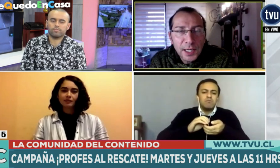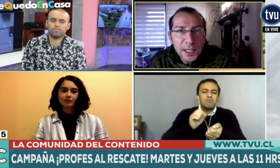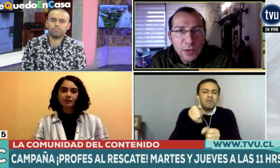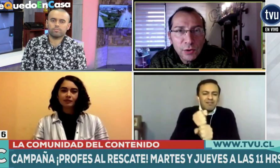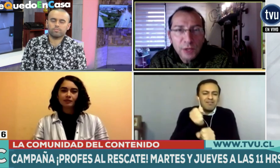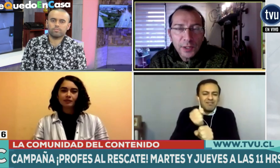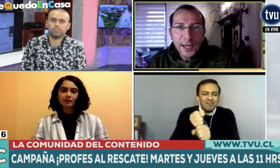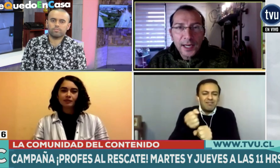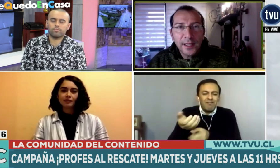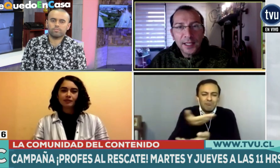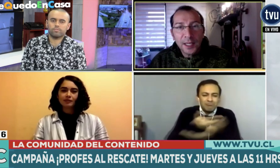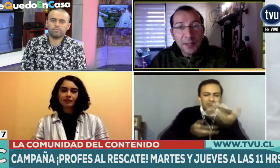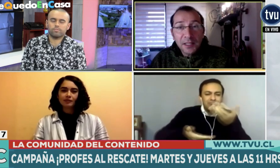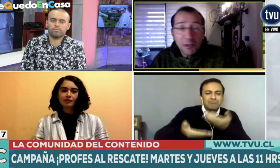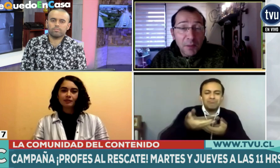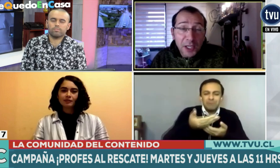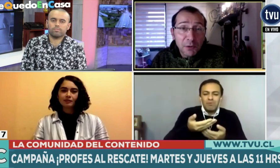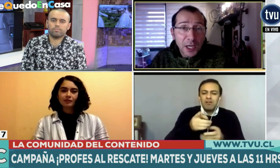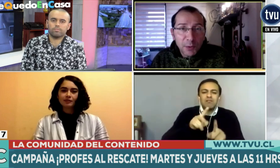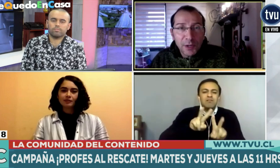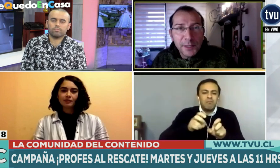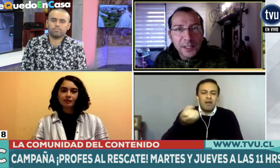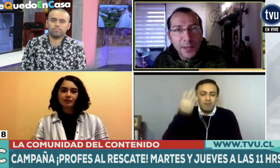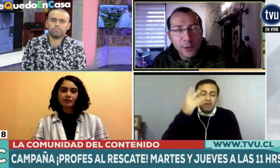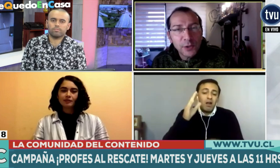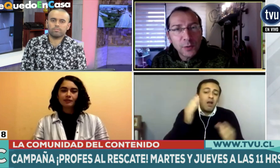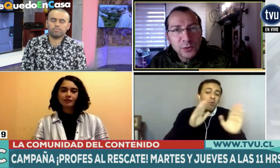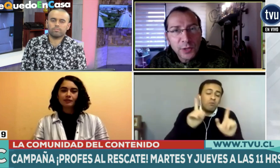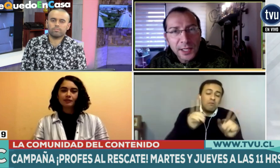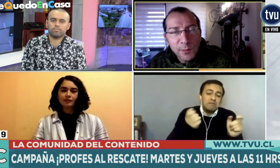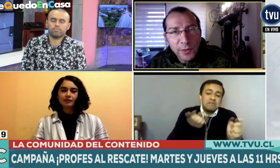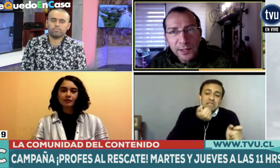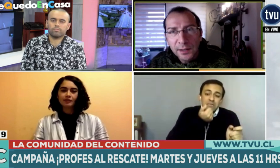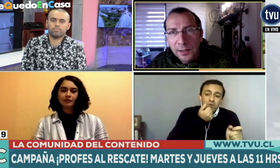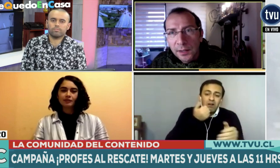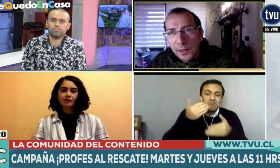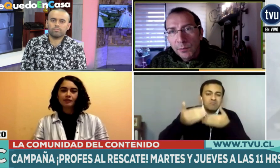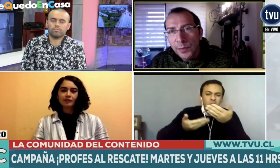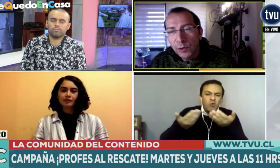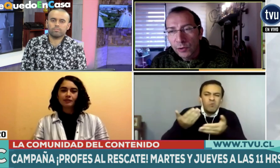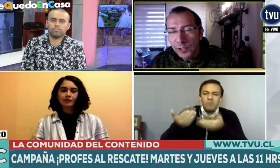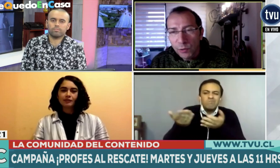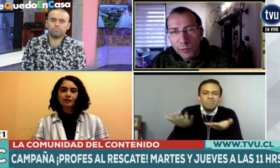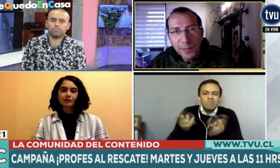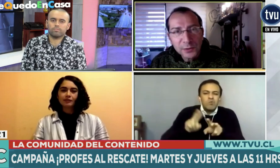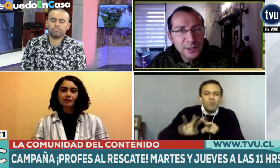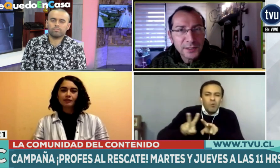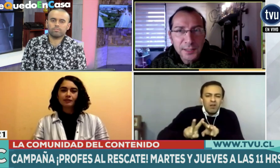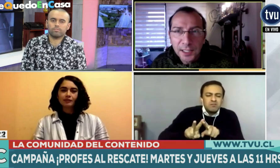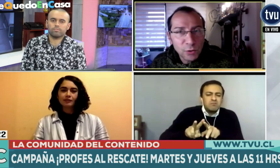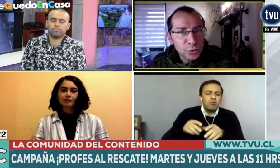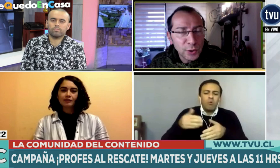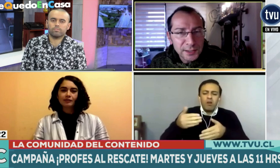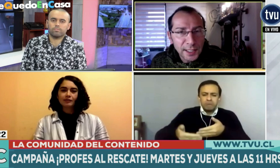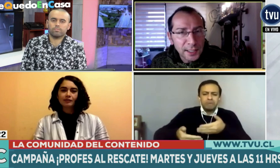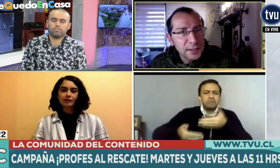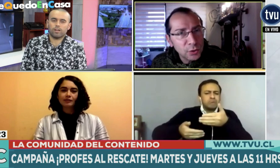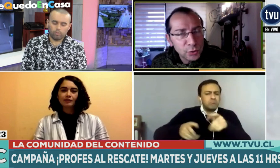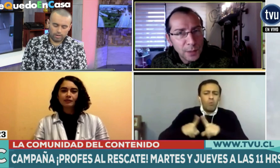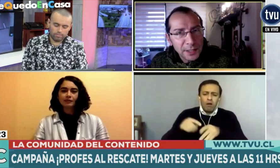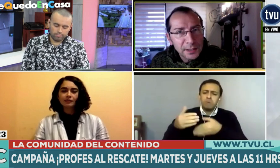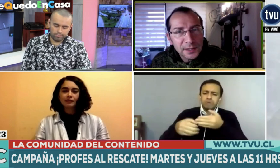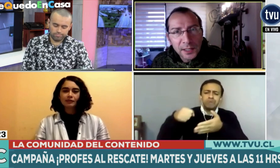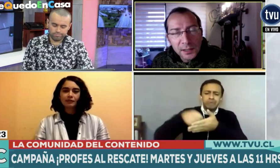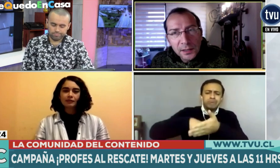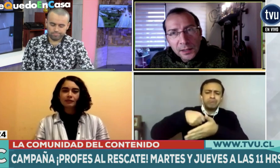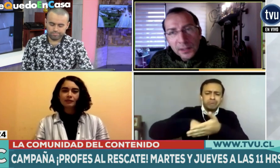con cariño y con las ganas de querer atender. Nos vamos a equivocar probablemente en varios de estos pasos que queramos dar, pero ningún paso es hacia atrás. Todos son hacia adelante,